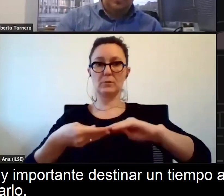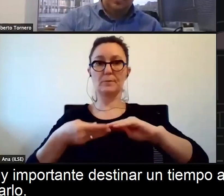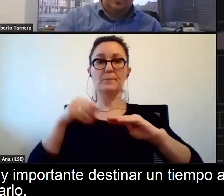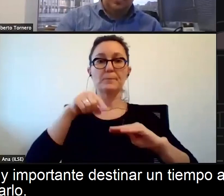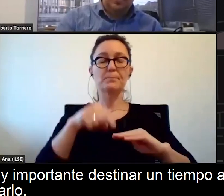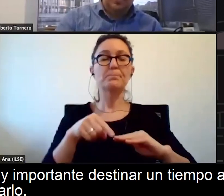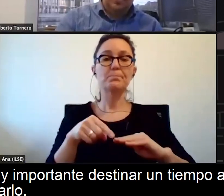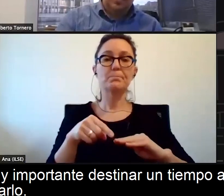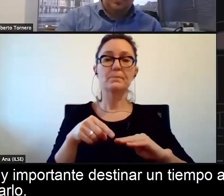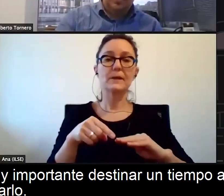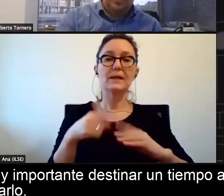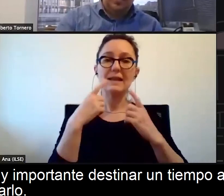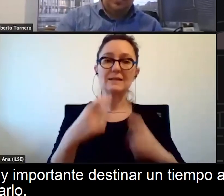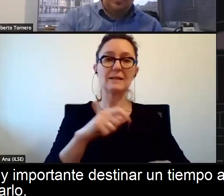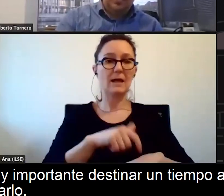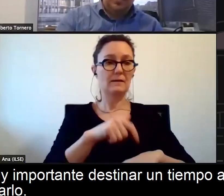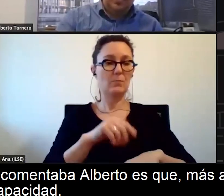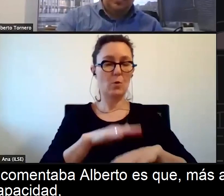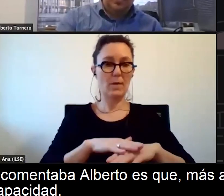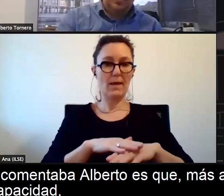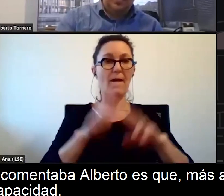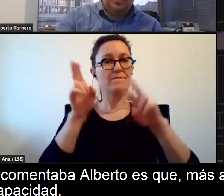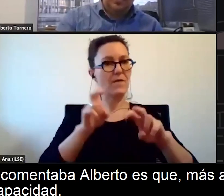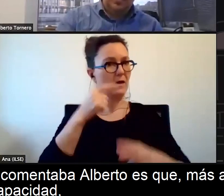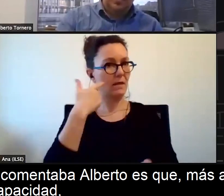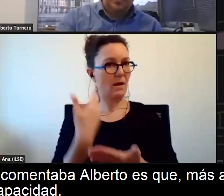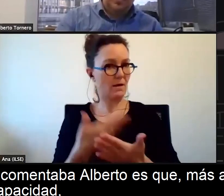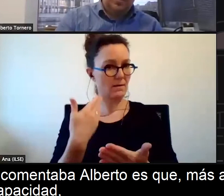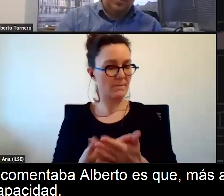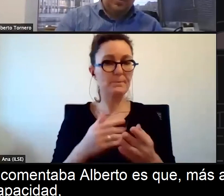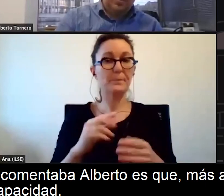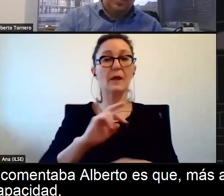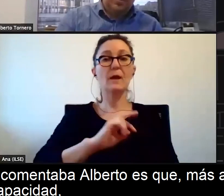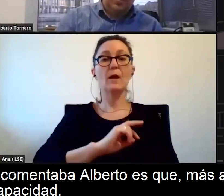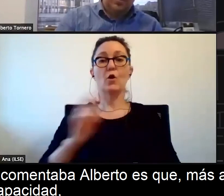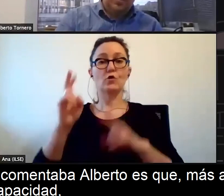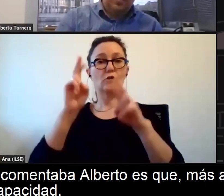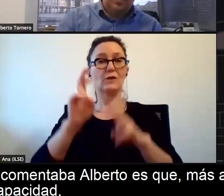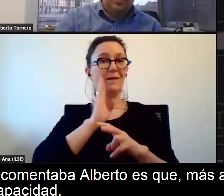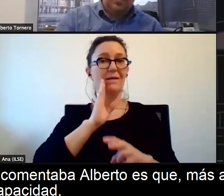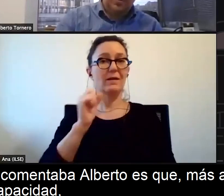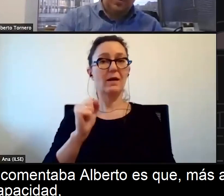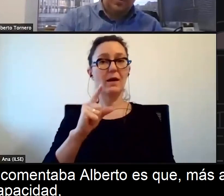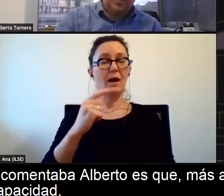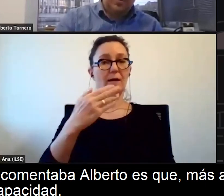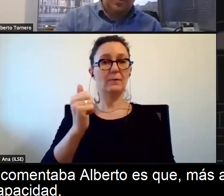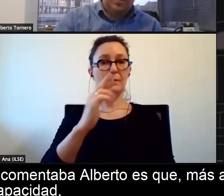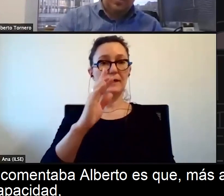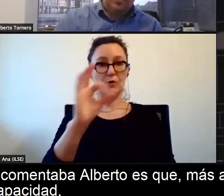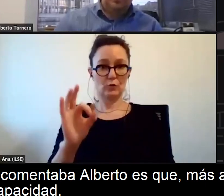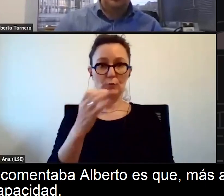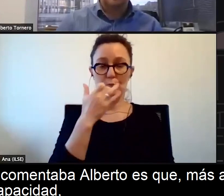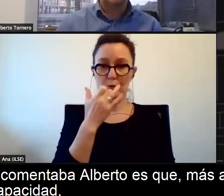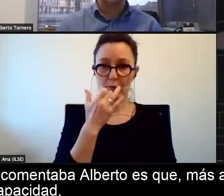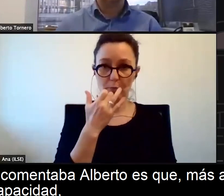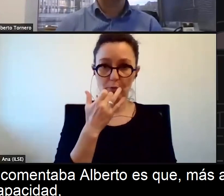destinar un tiempo a validarlo, realmente, ¿no? Y después, otro tema también yo creo muy importante que comentaba Alberto, es que más